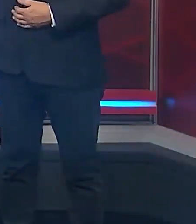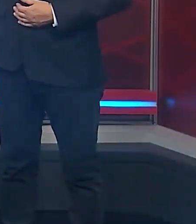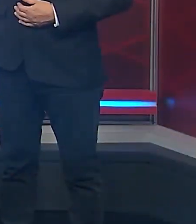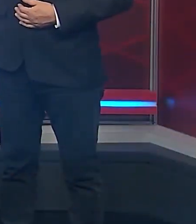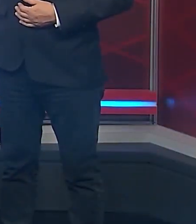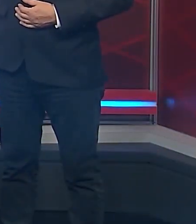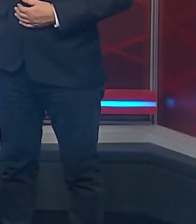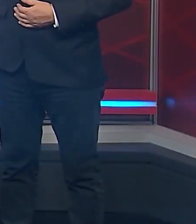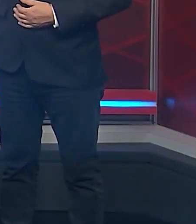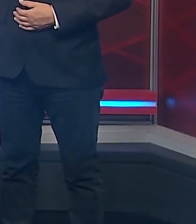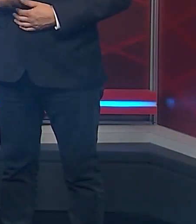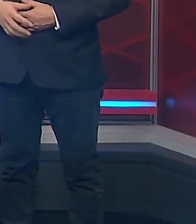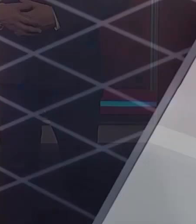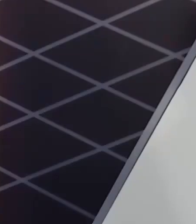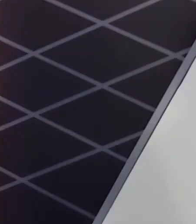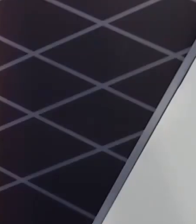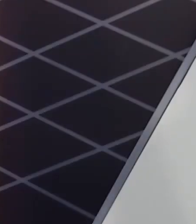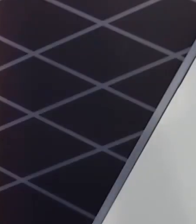Domingo.